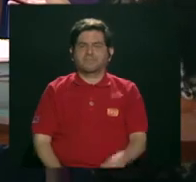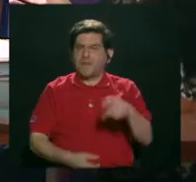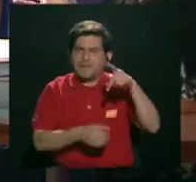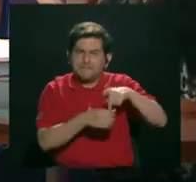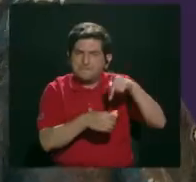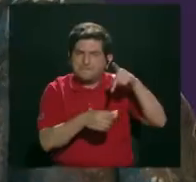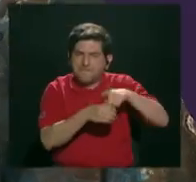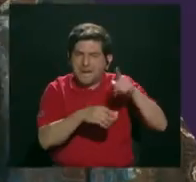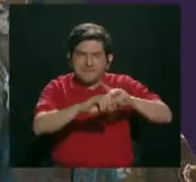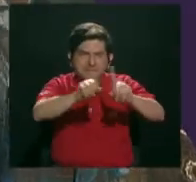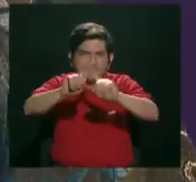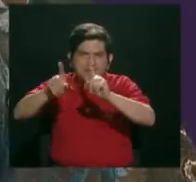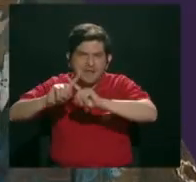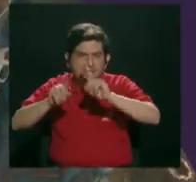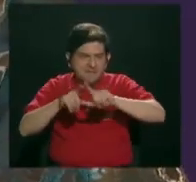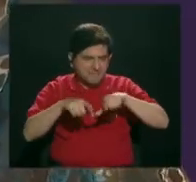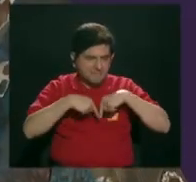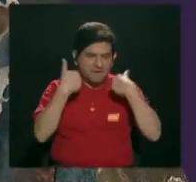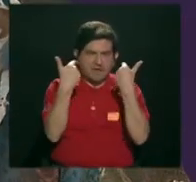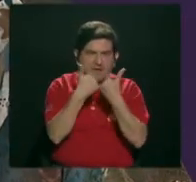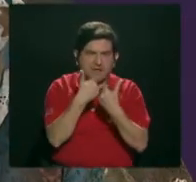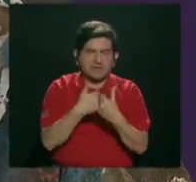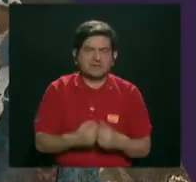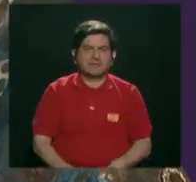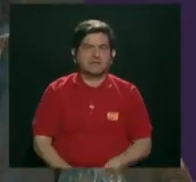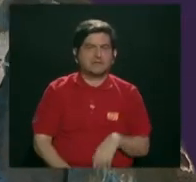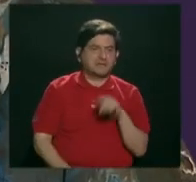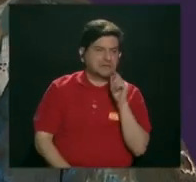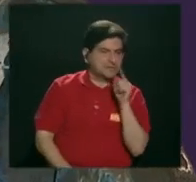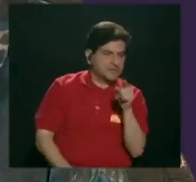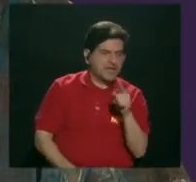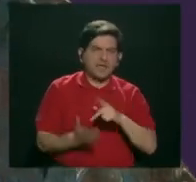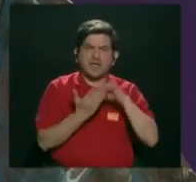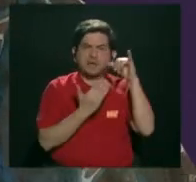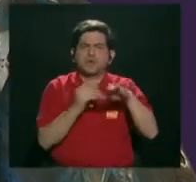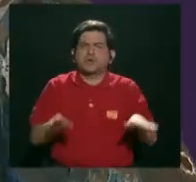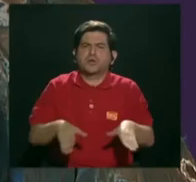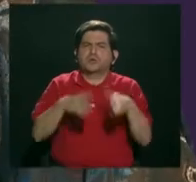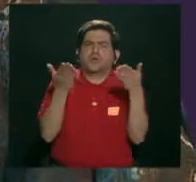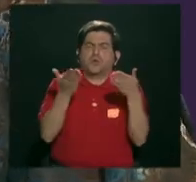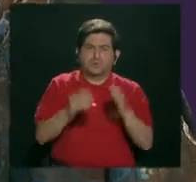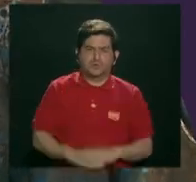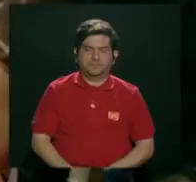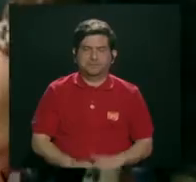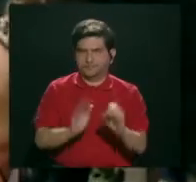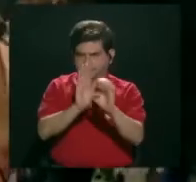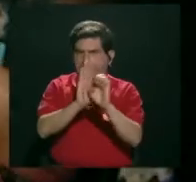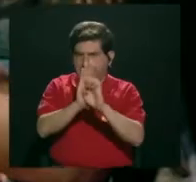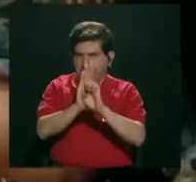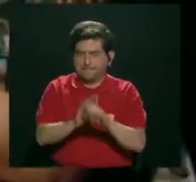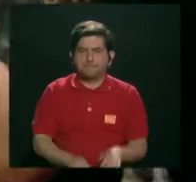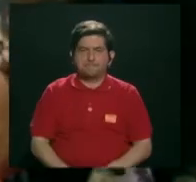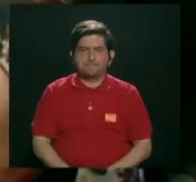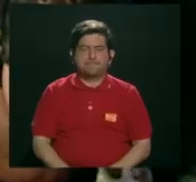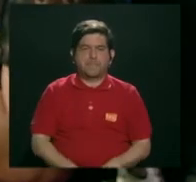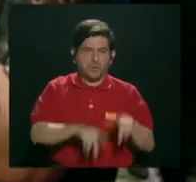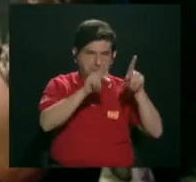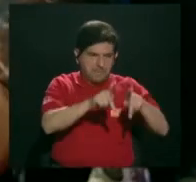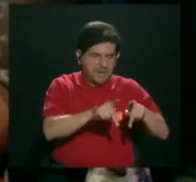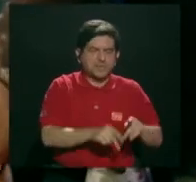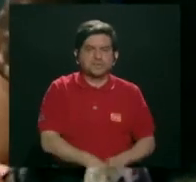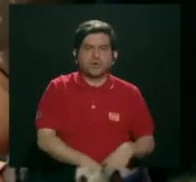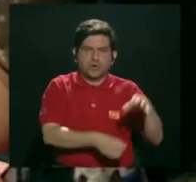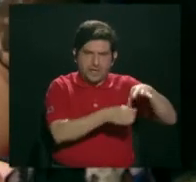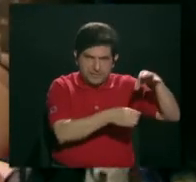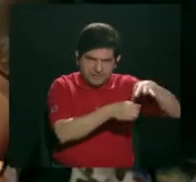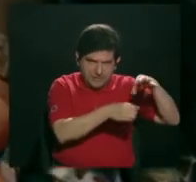participaron diferentes grupos en este proyecto? Digamos, hay gente en la producción,